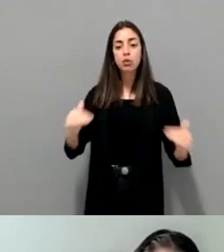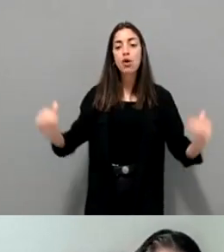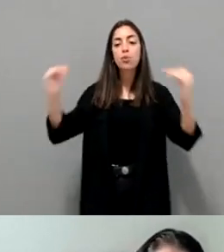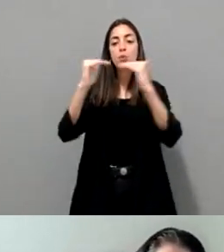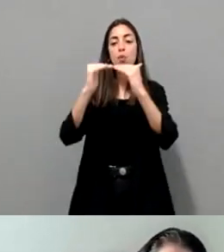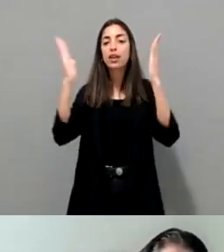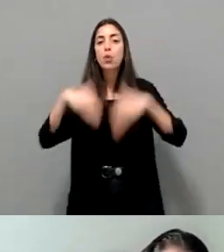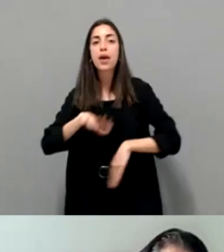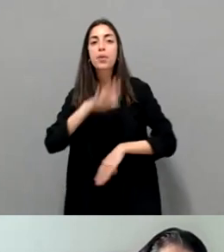mujeres?